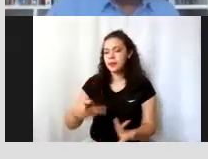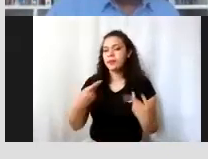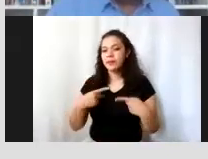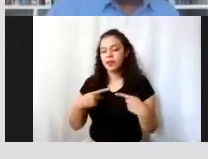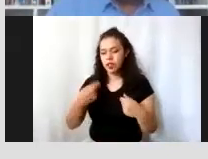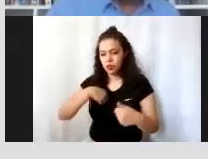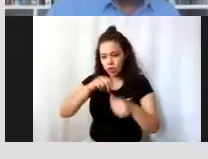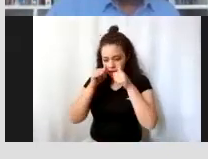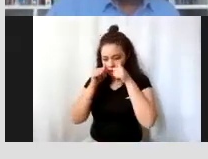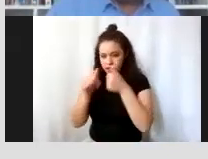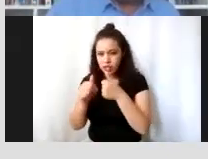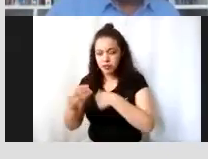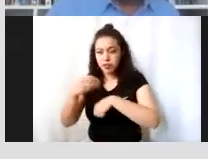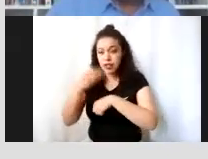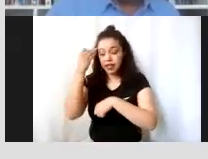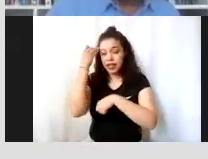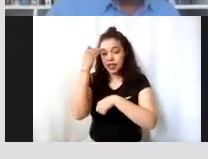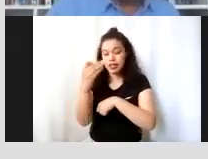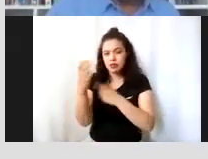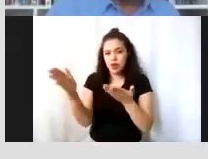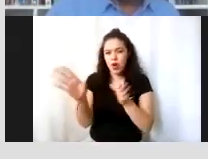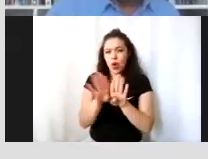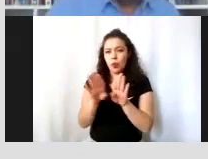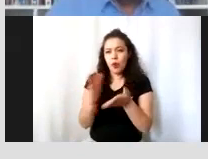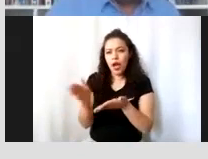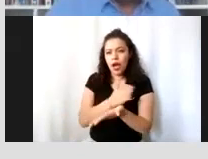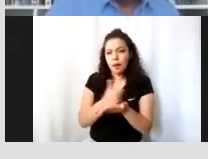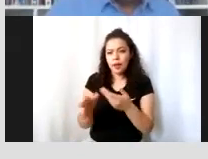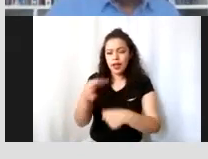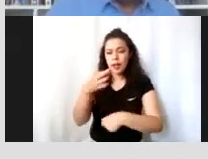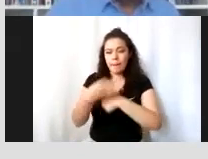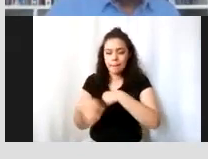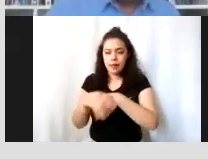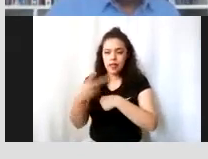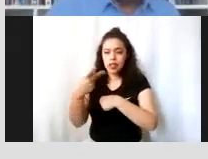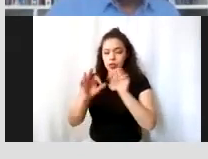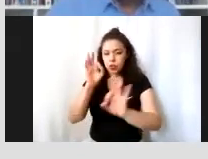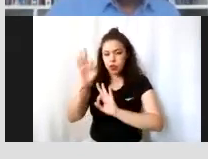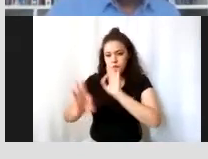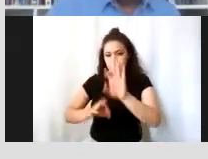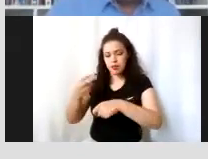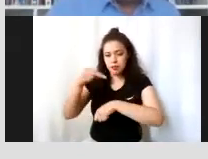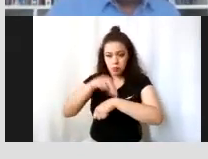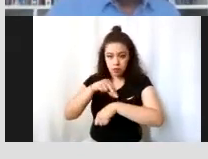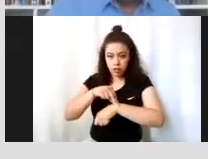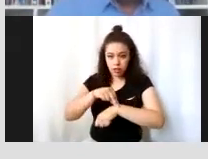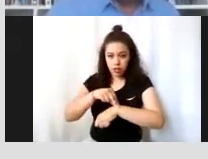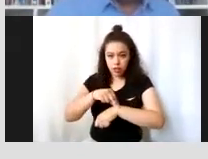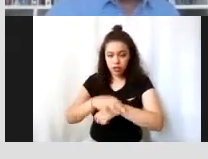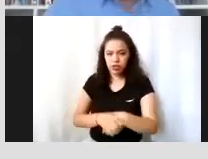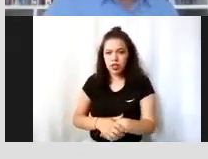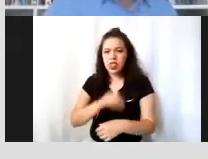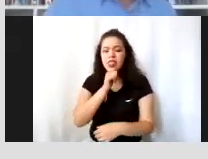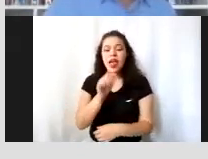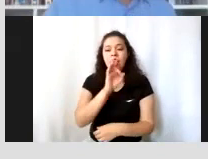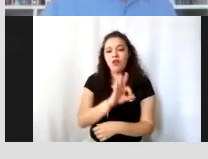atendemos, ¿podemos indicar el tiempo por separado mientras estén vigentes para su tratamiento médico? Sin decir fecha, ¿se